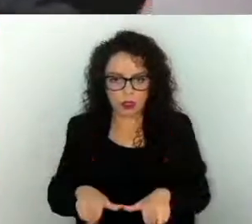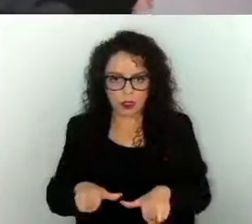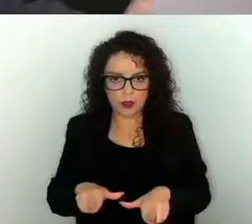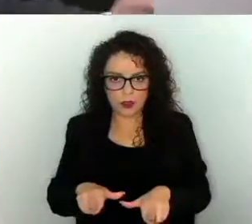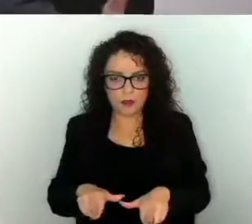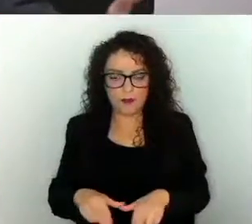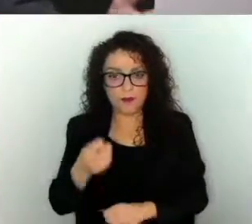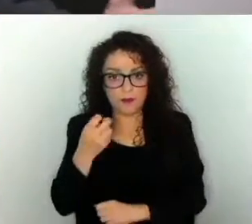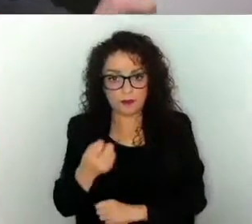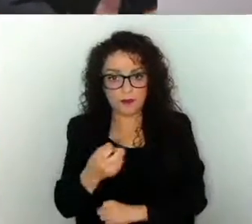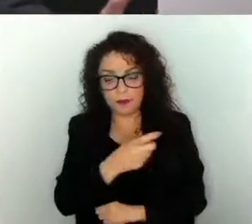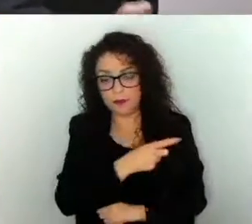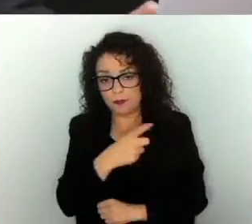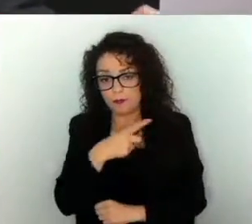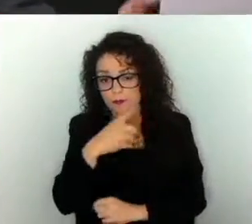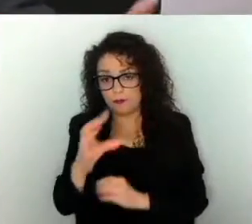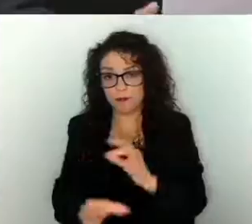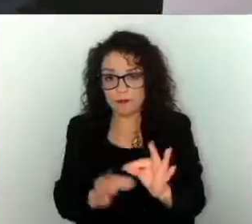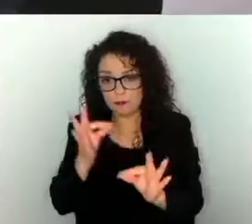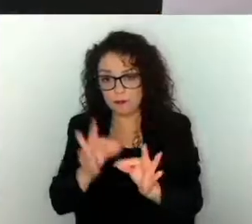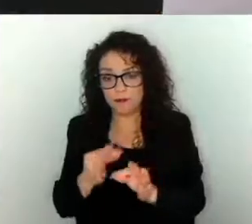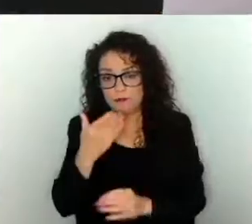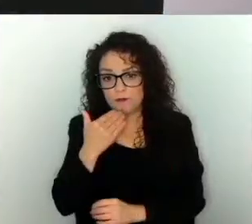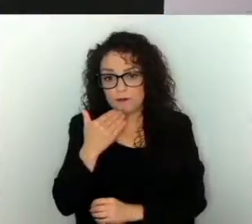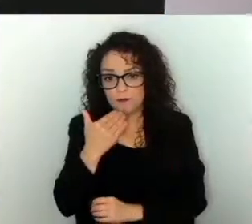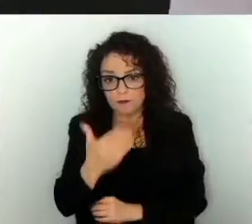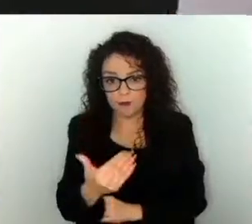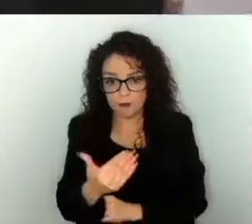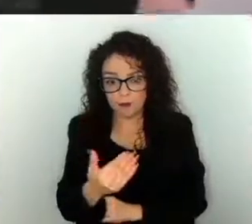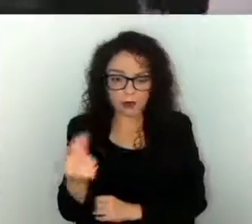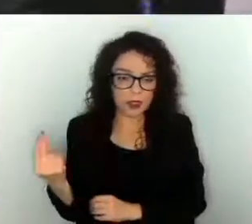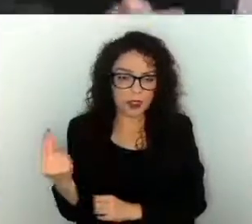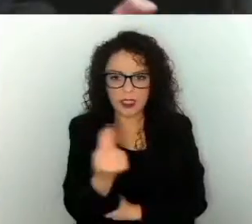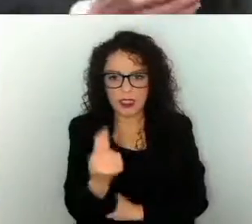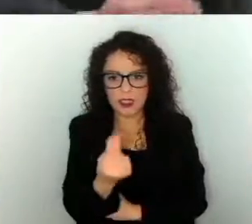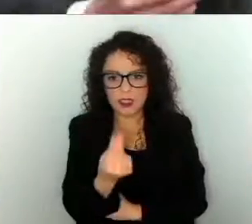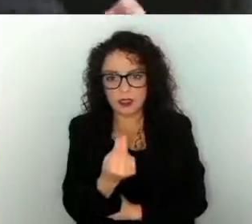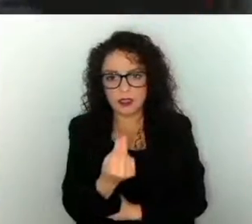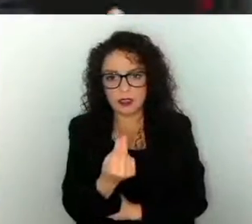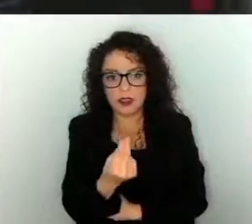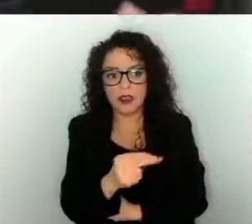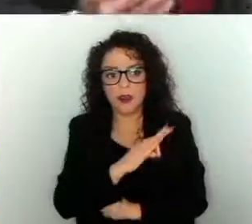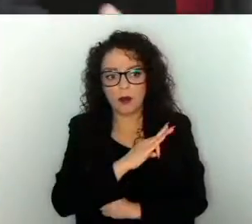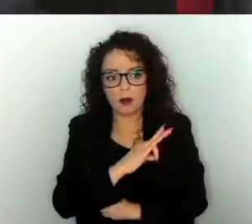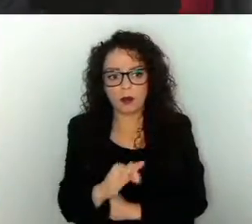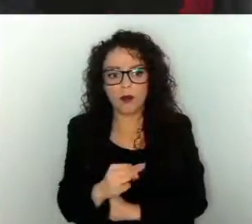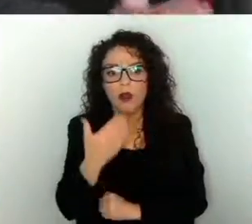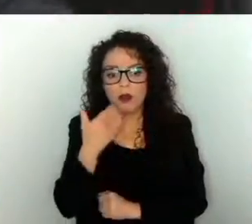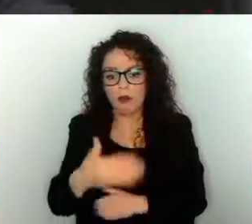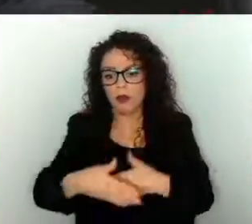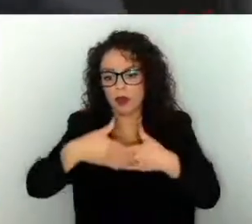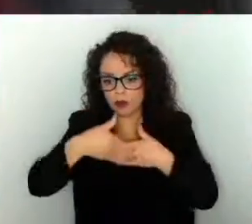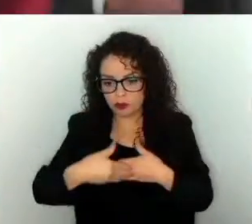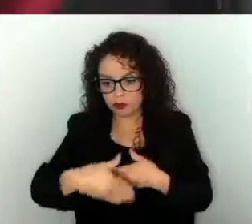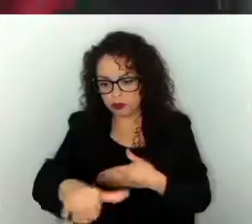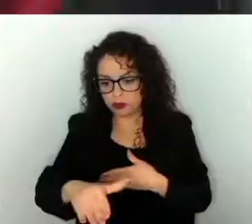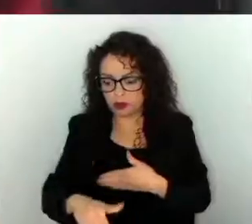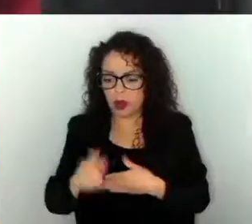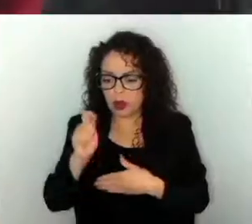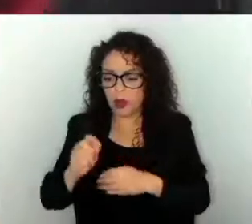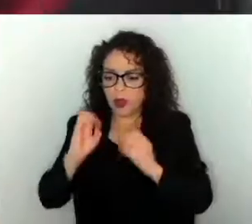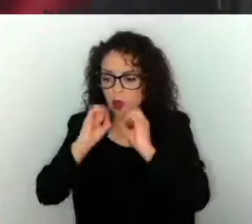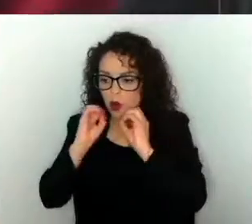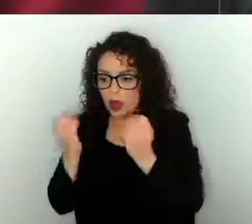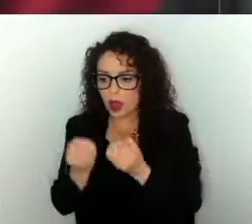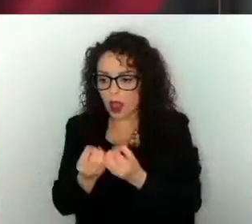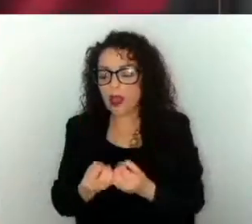su debida y oportuna integración resulta indispensable para la buena marcha de la organización y funcionamiento del Poder